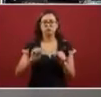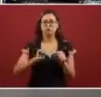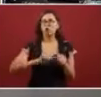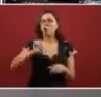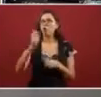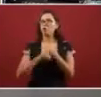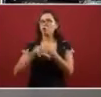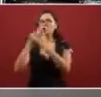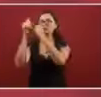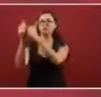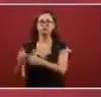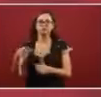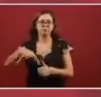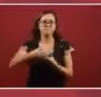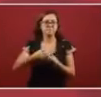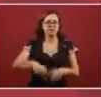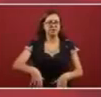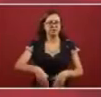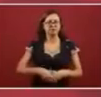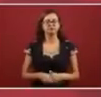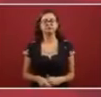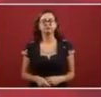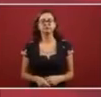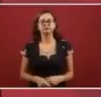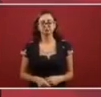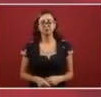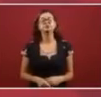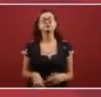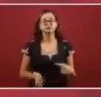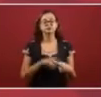pues lo primero, así es,